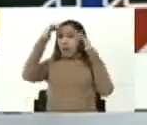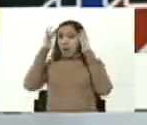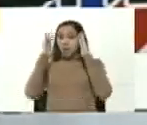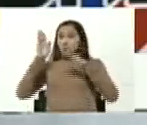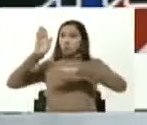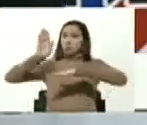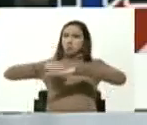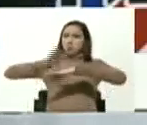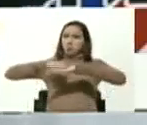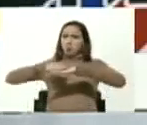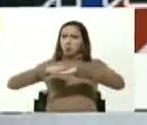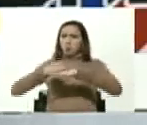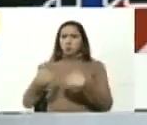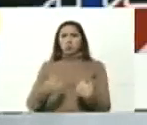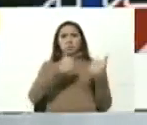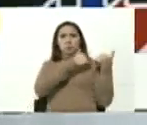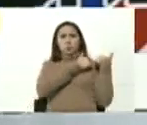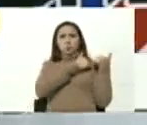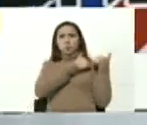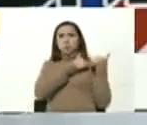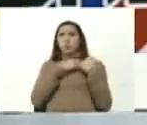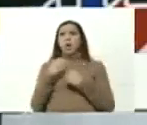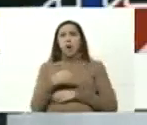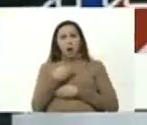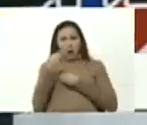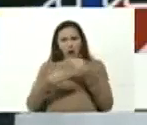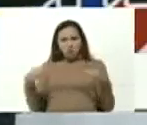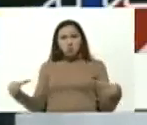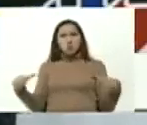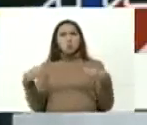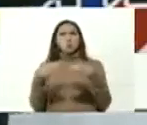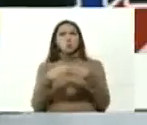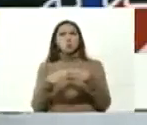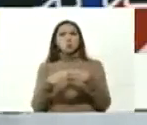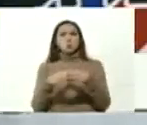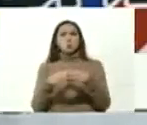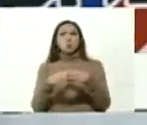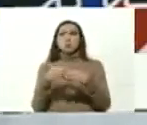llamado a los responsables de estas organizaciones, a quienes han